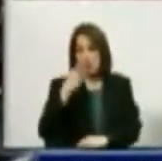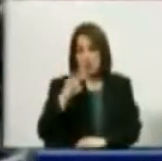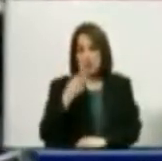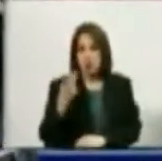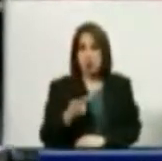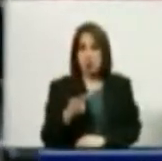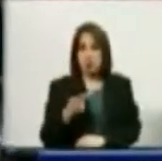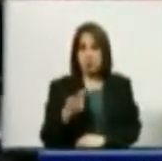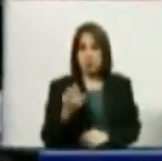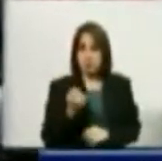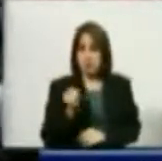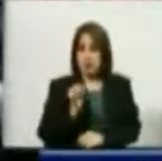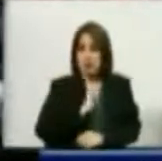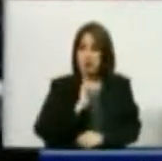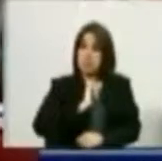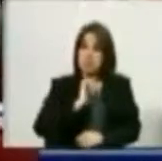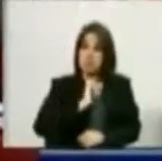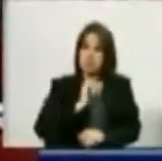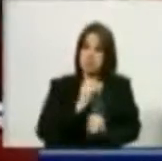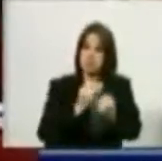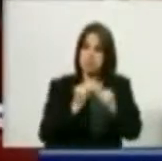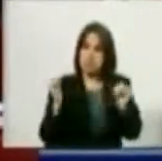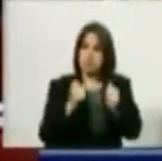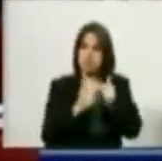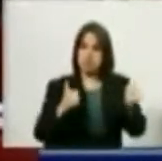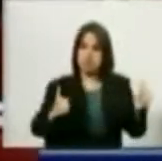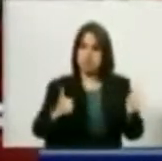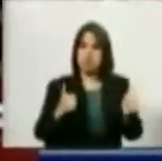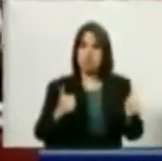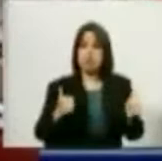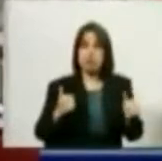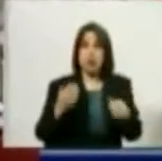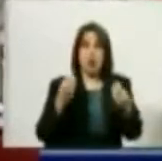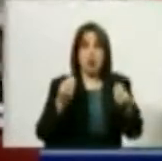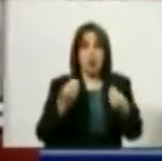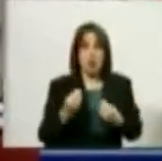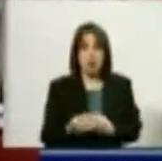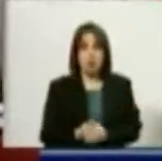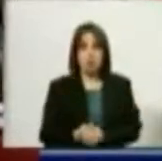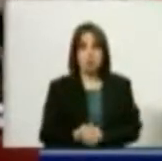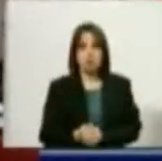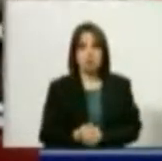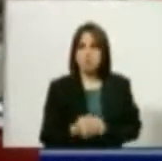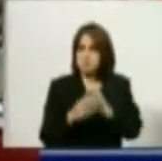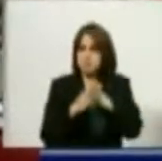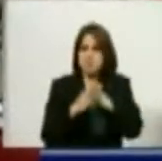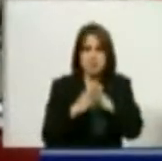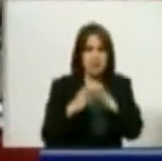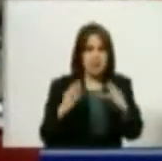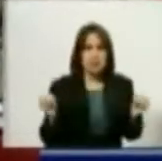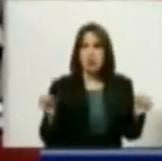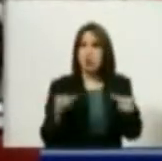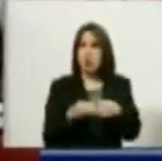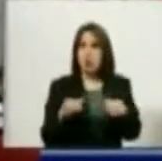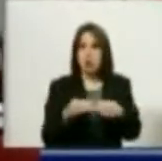independiente por la comunidad el ppt maneiro a todos los partidos políticos los movimientos